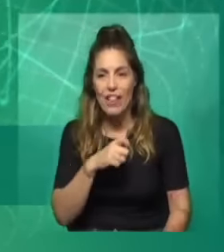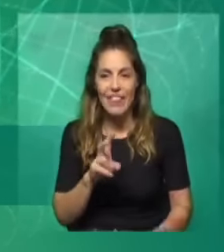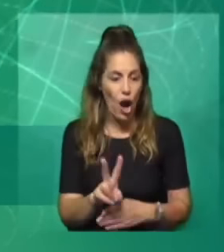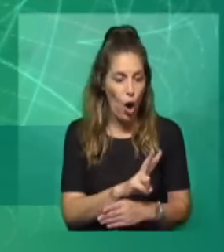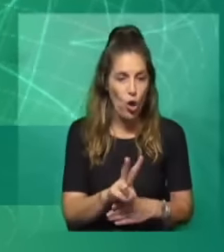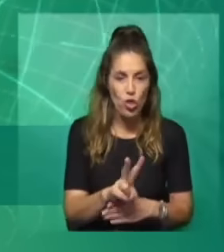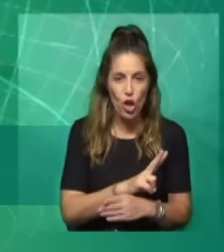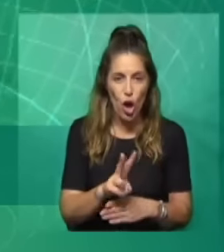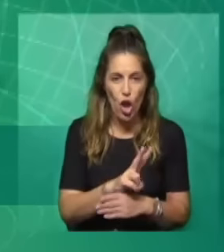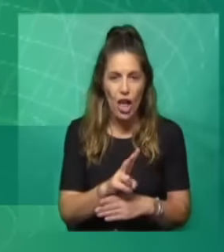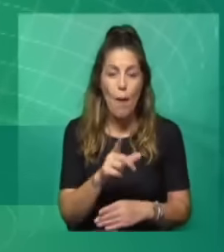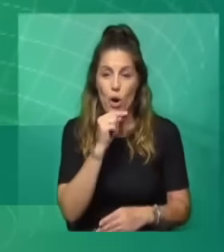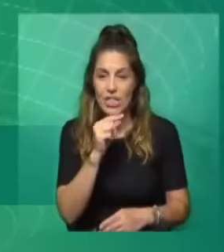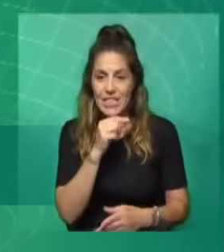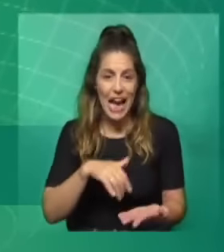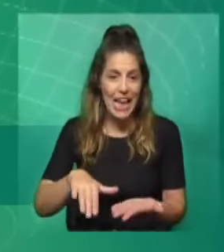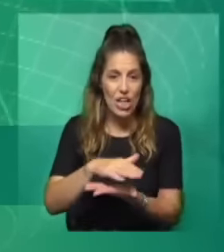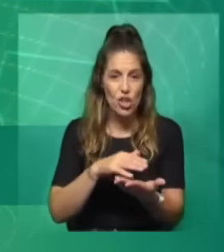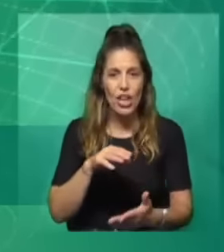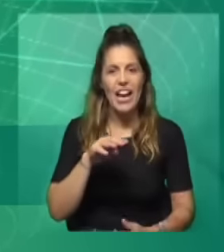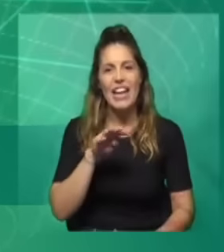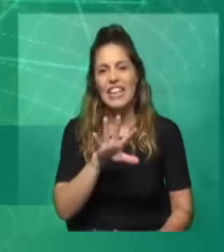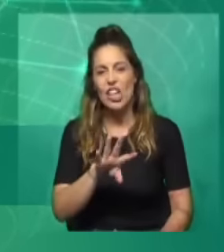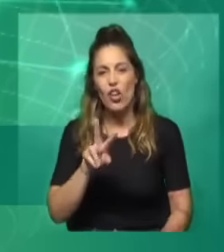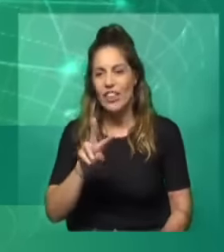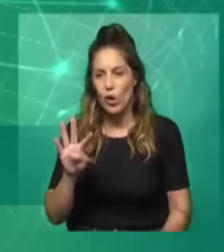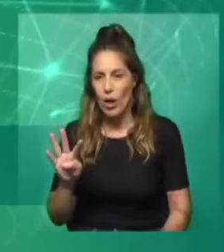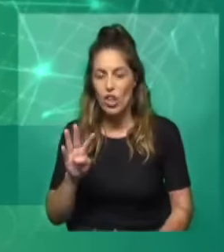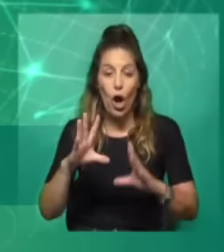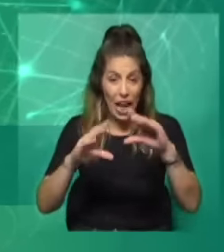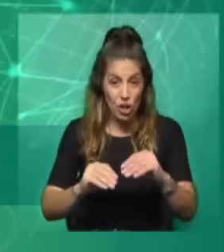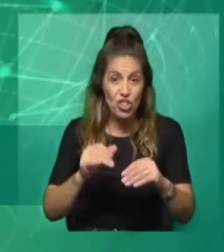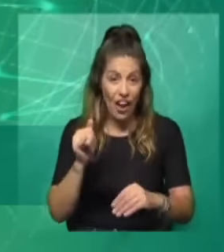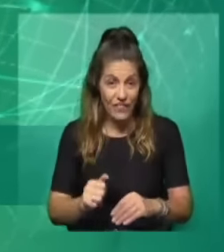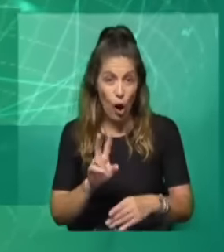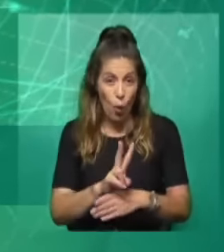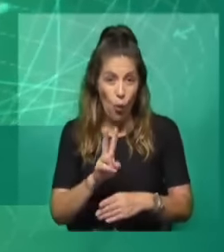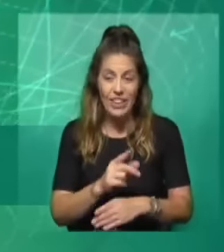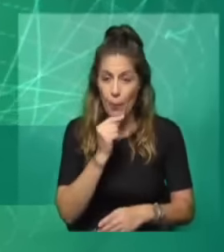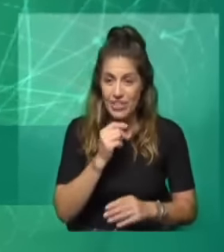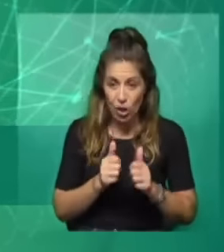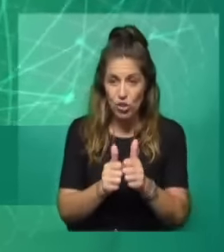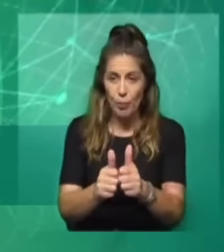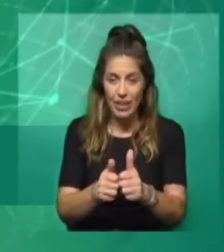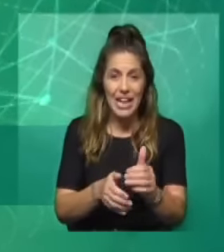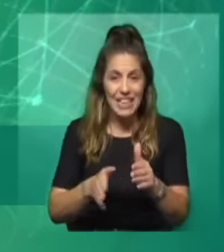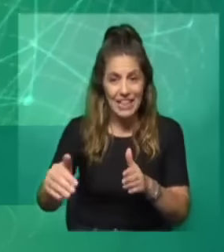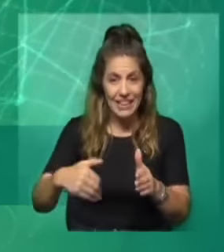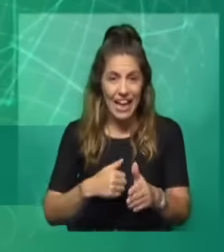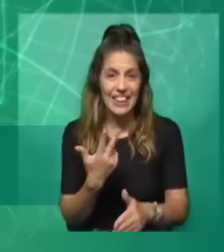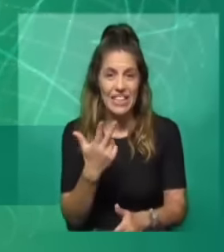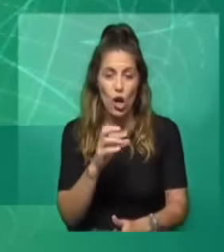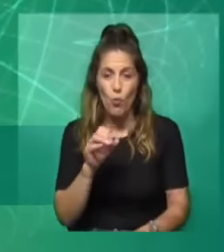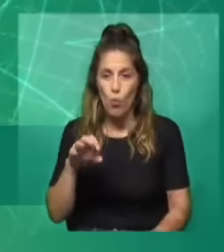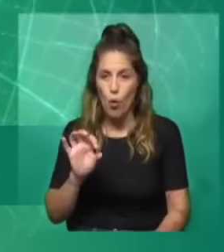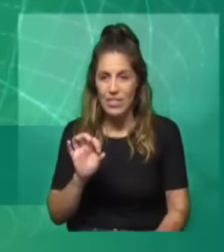la 524 donde en la noche teníamos un guardia policial que nos acompañaba en el recorrido en la entrada y salida treses en